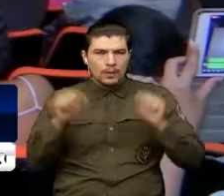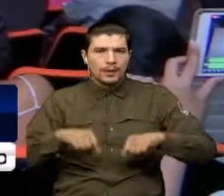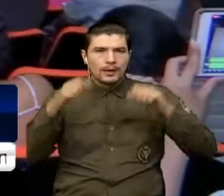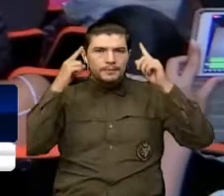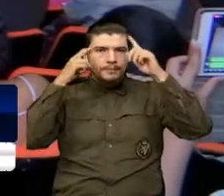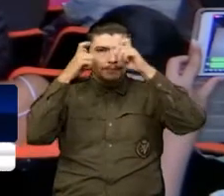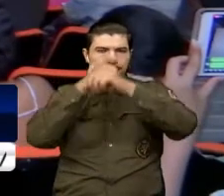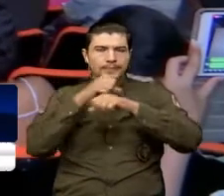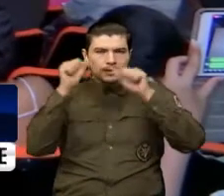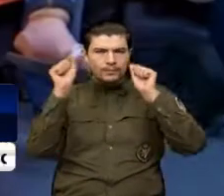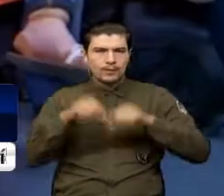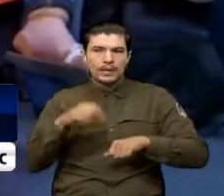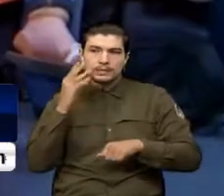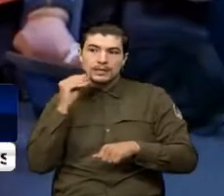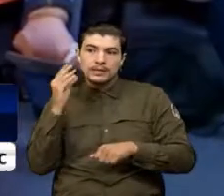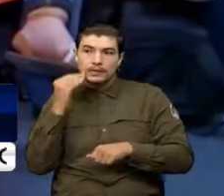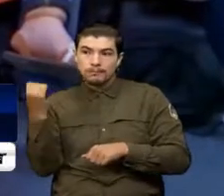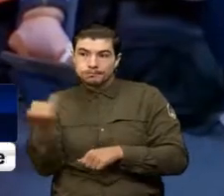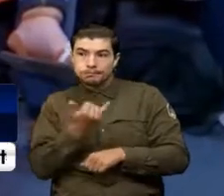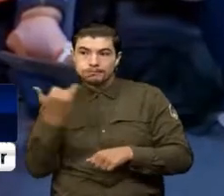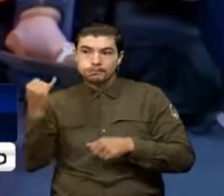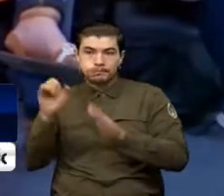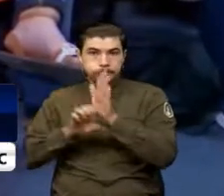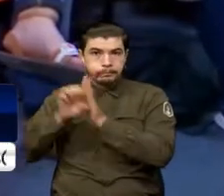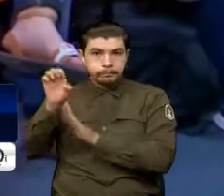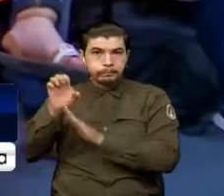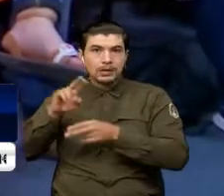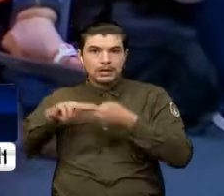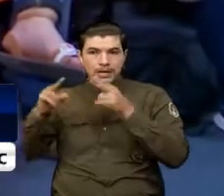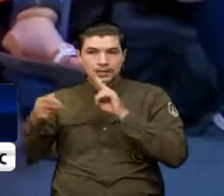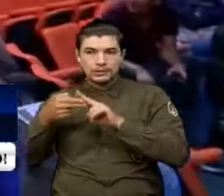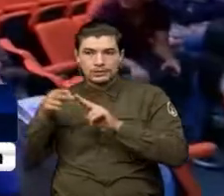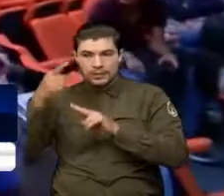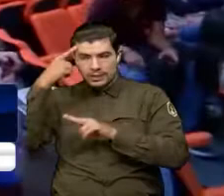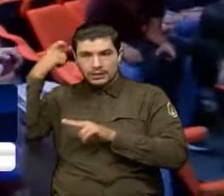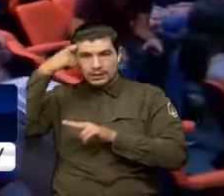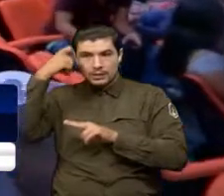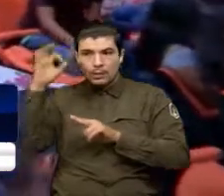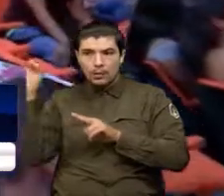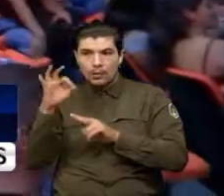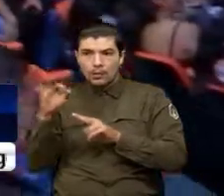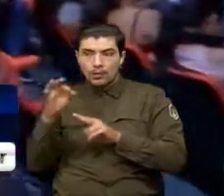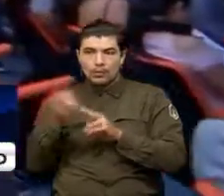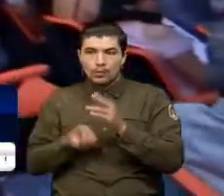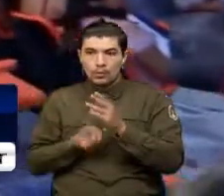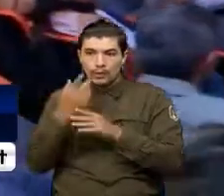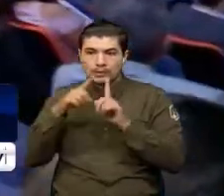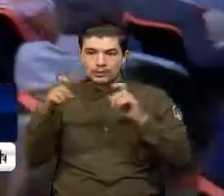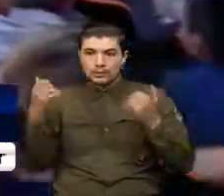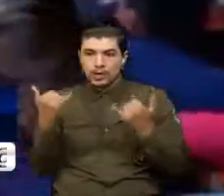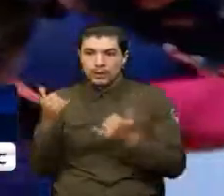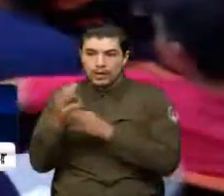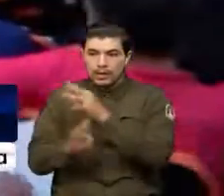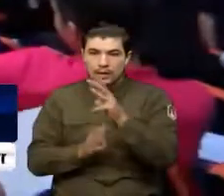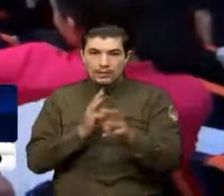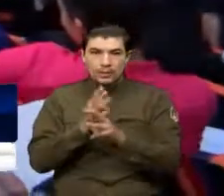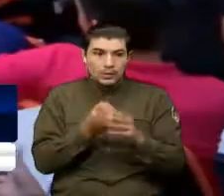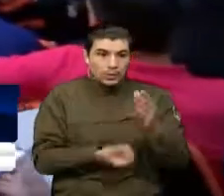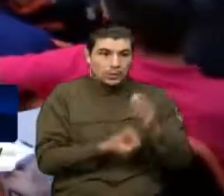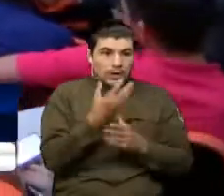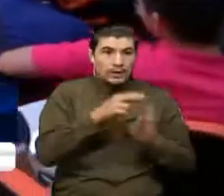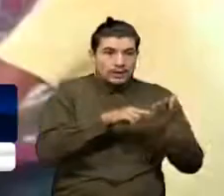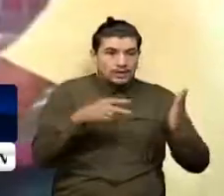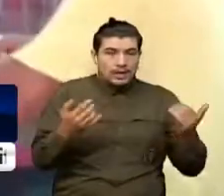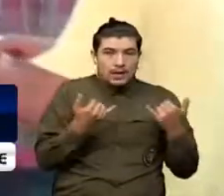socialicen experiencias relacionadas con los retos y desafíos del mundo actual derivados en las sinergias que la tecnología ha